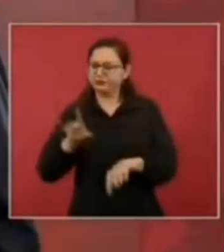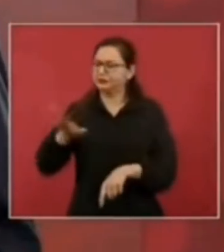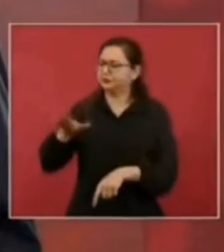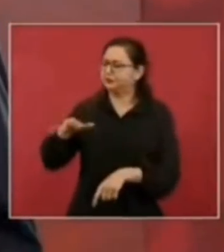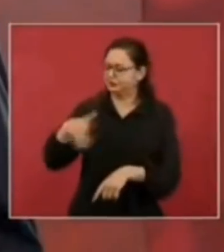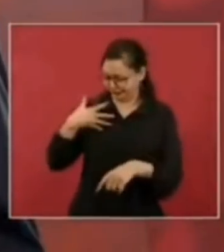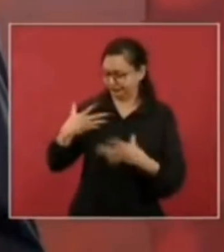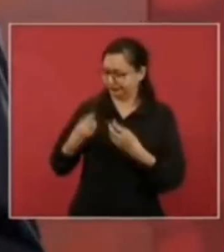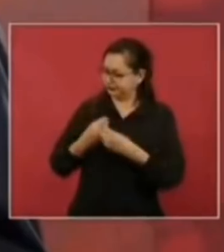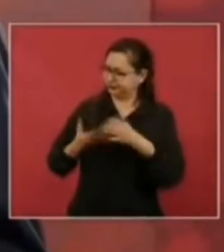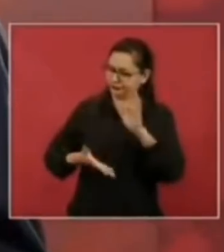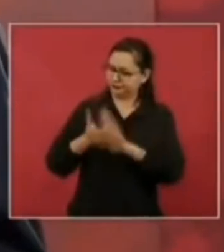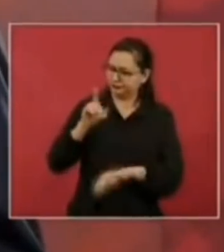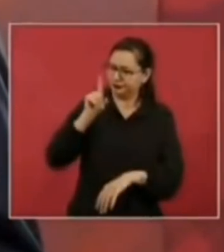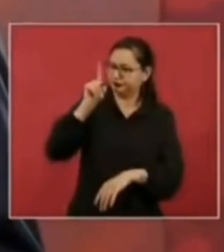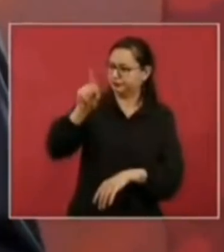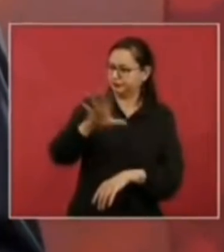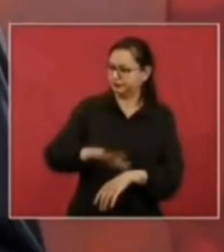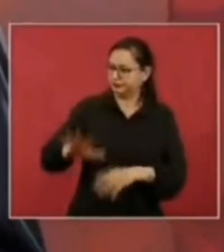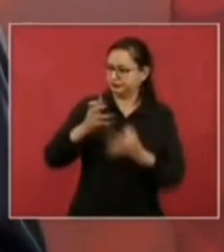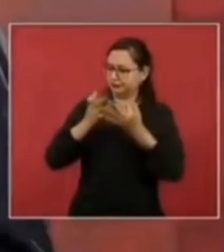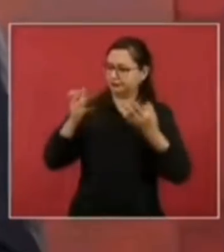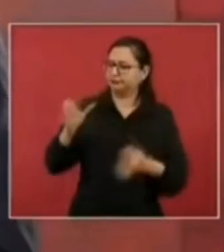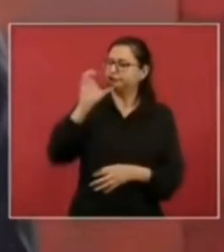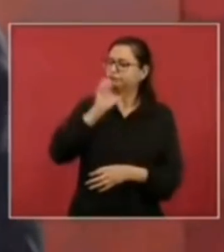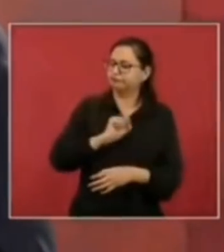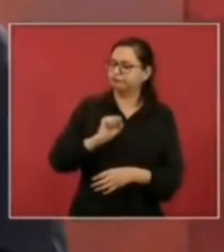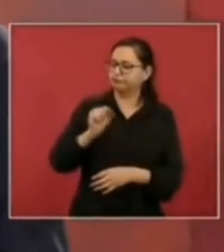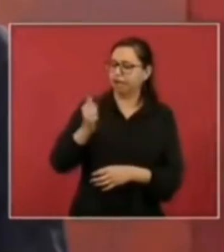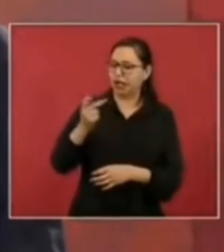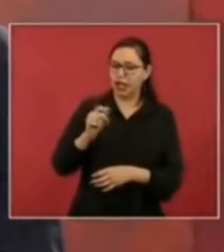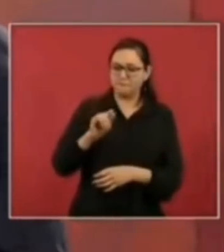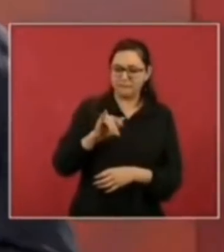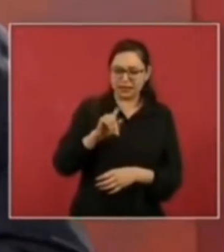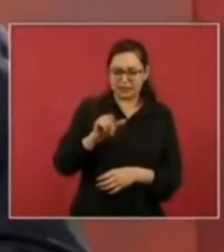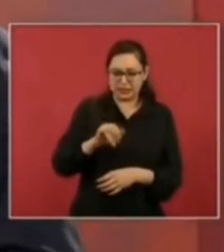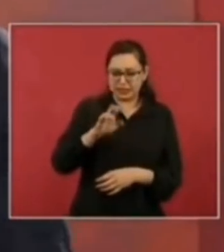Caliente, vamos a Patzingán, quítate el